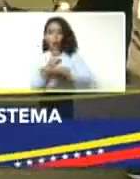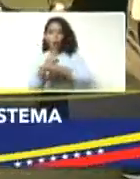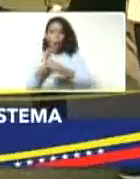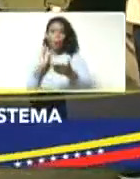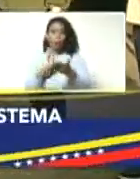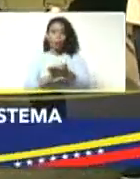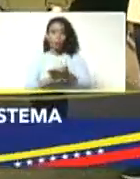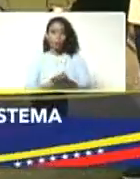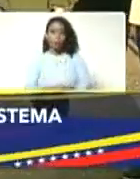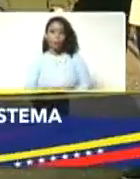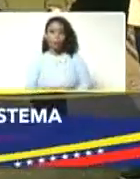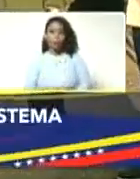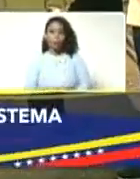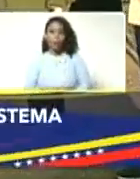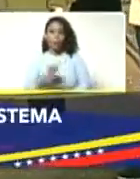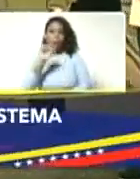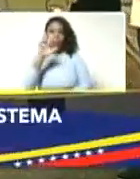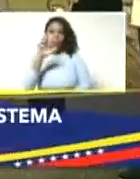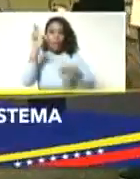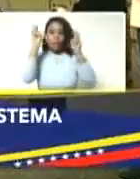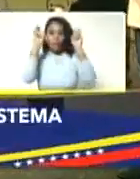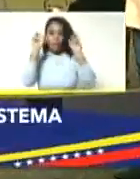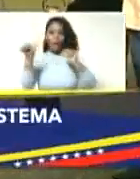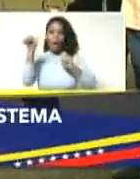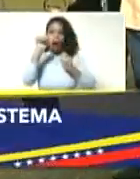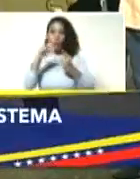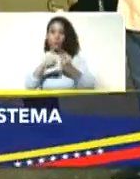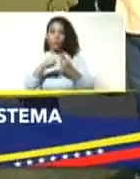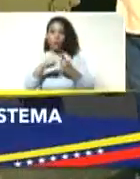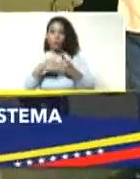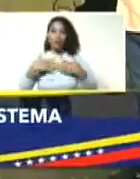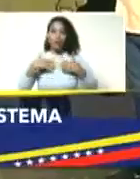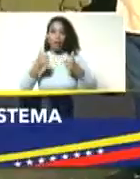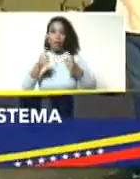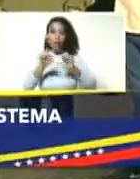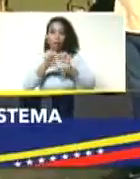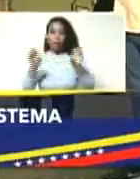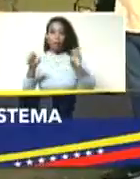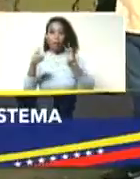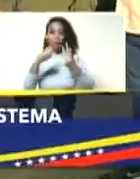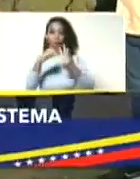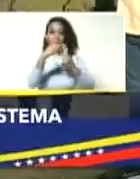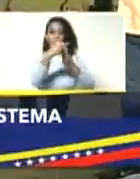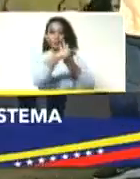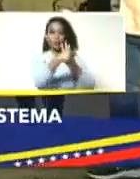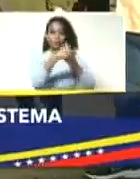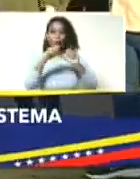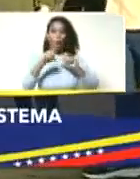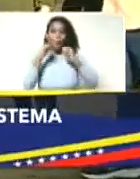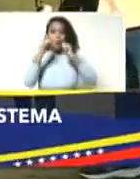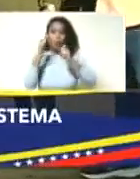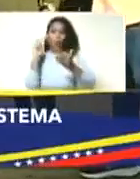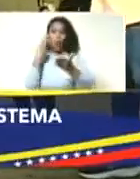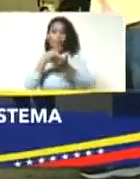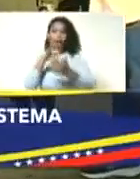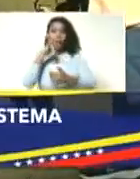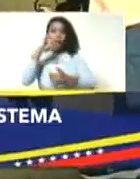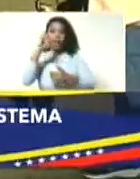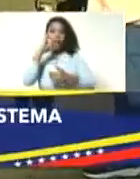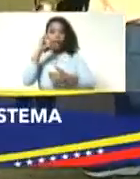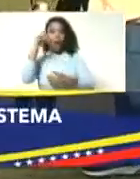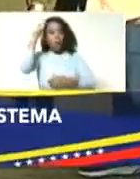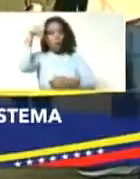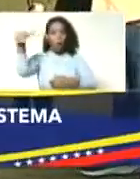establecimos 3 temas. Agua, salud y educación. Ajá. Y empezaron a llegar los reportes de nuestro